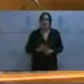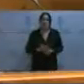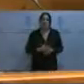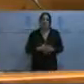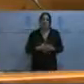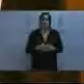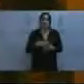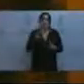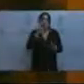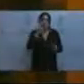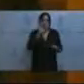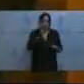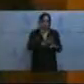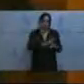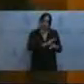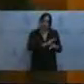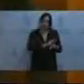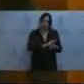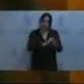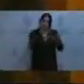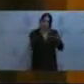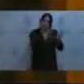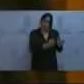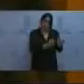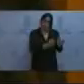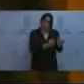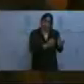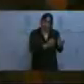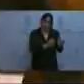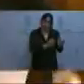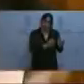Vamos a ver, consejera. Usted nos quiere hacer a todos,